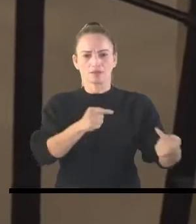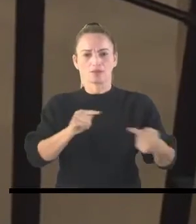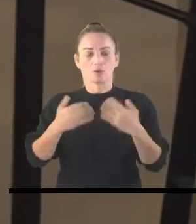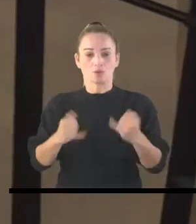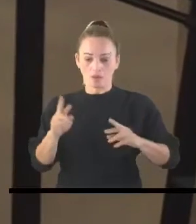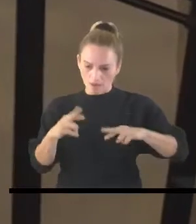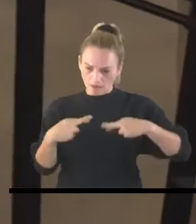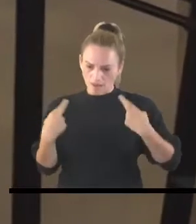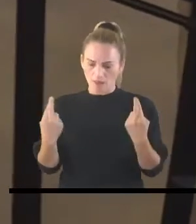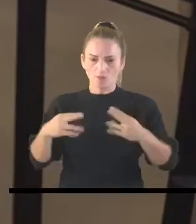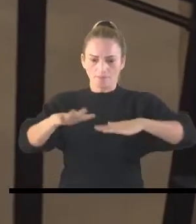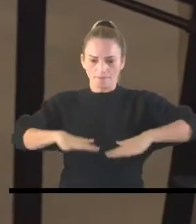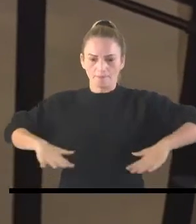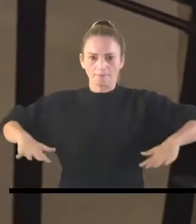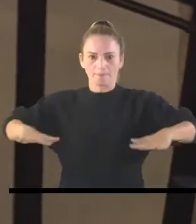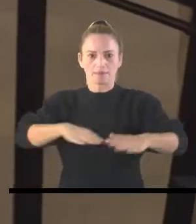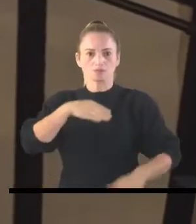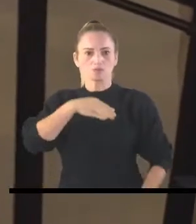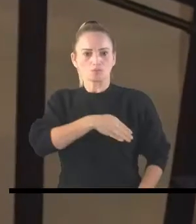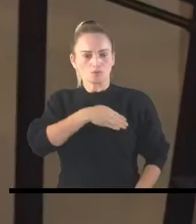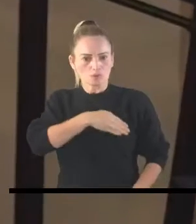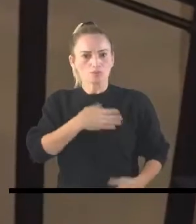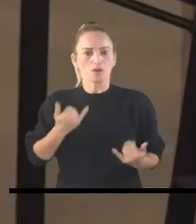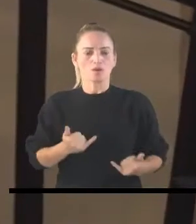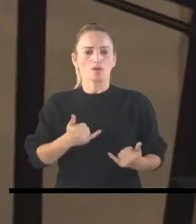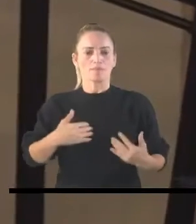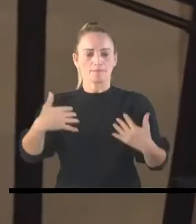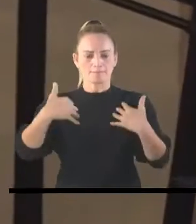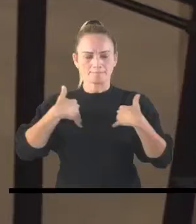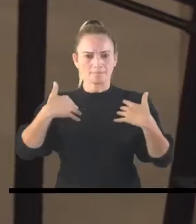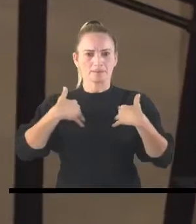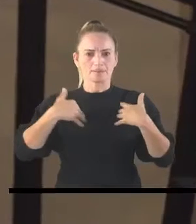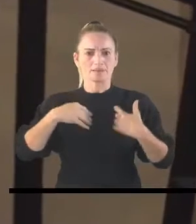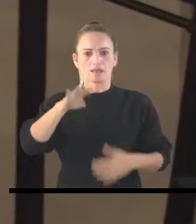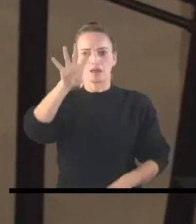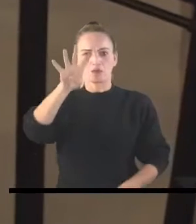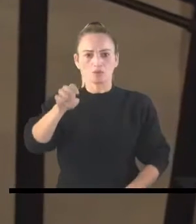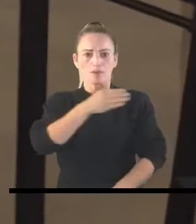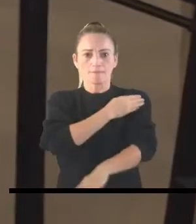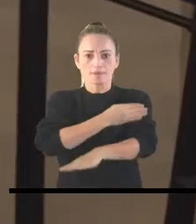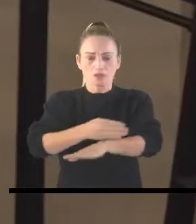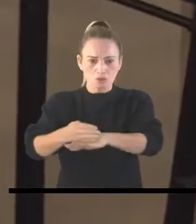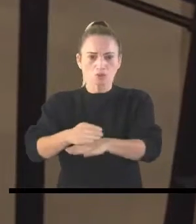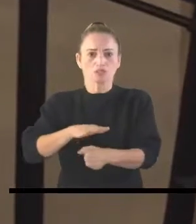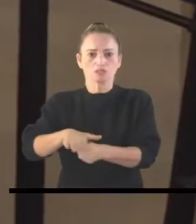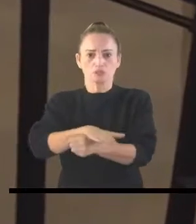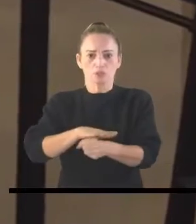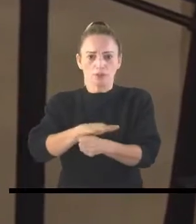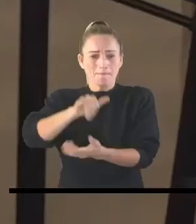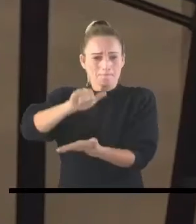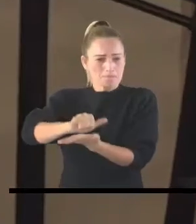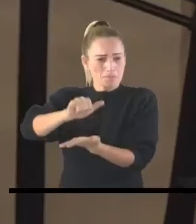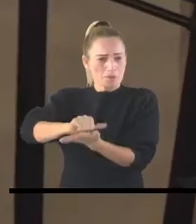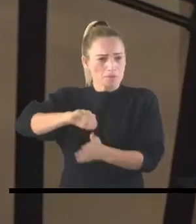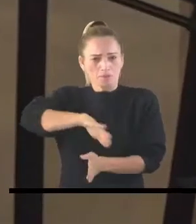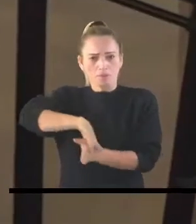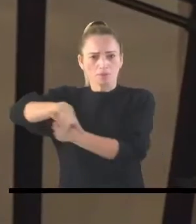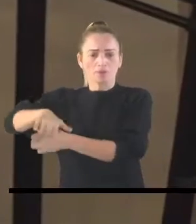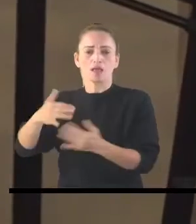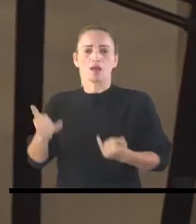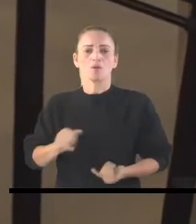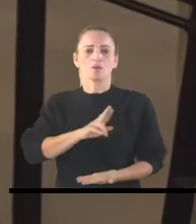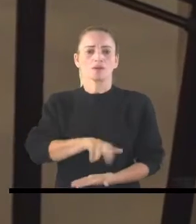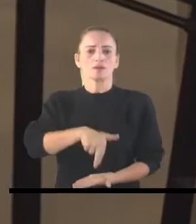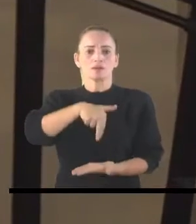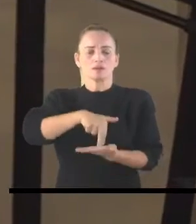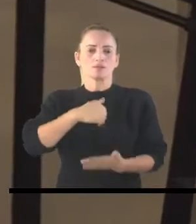reunimos aquí en la Plaza de Bolívar para decir por las víctimas 9 millones de historias para no repetir. Los invito a ponerse de pie para